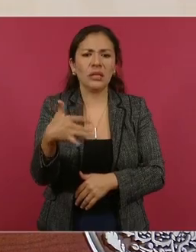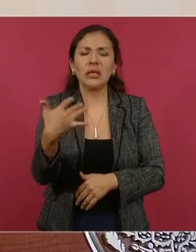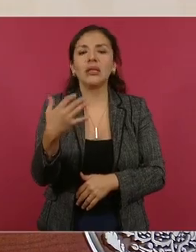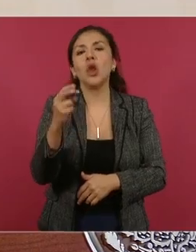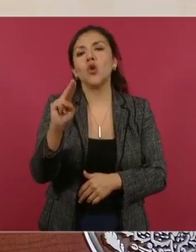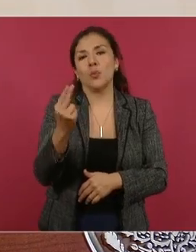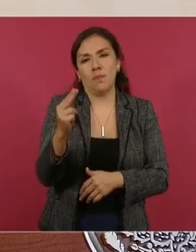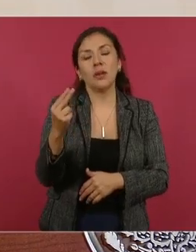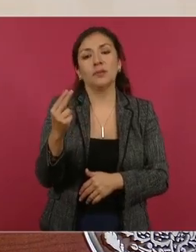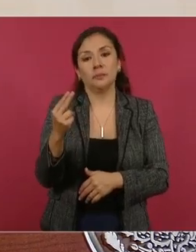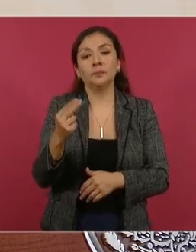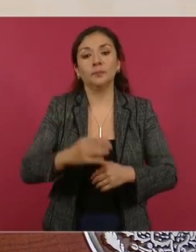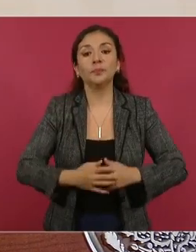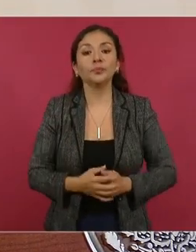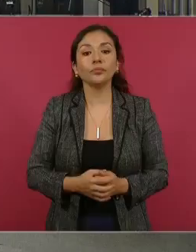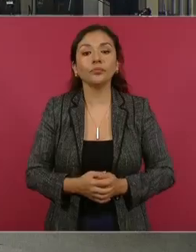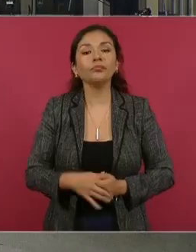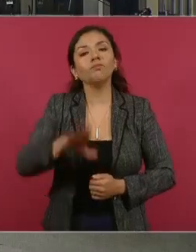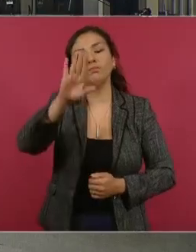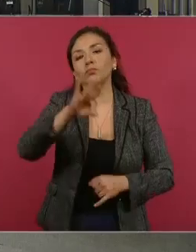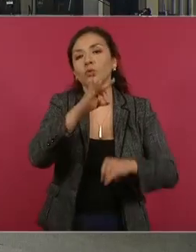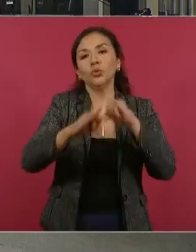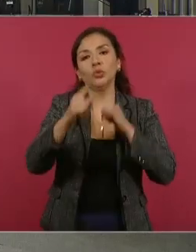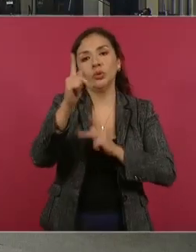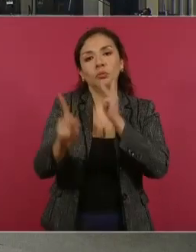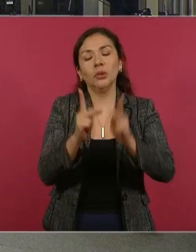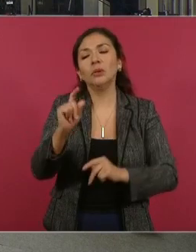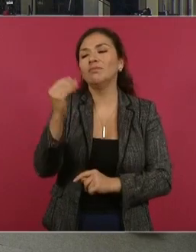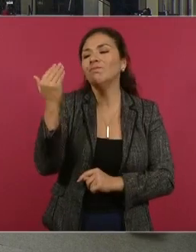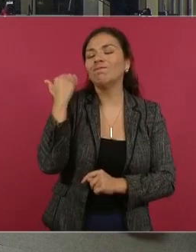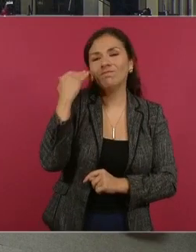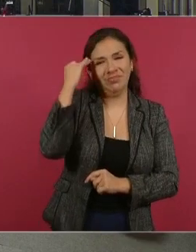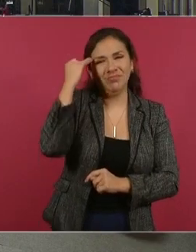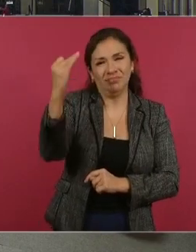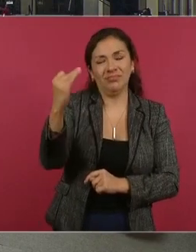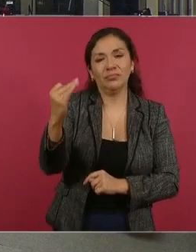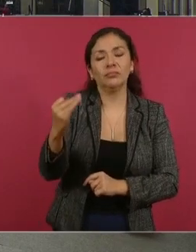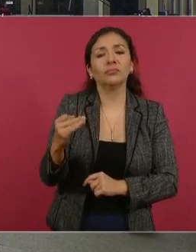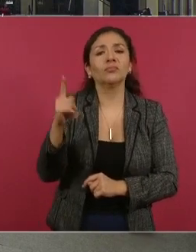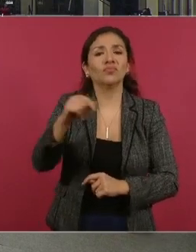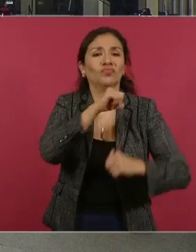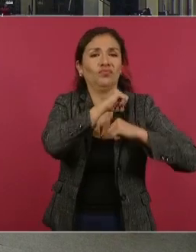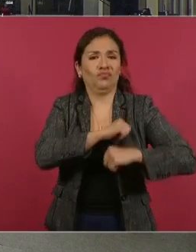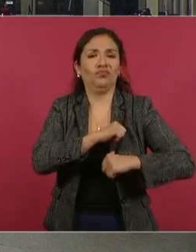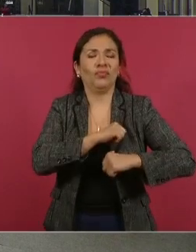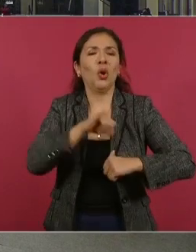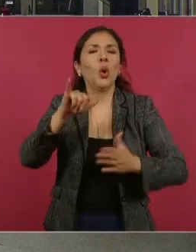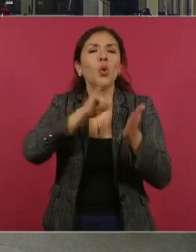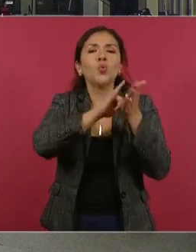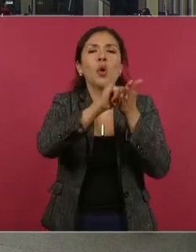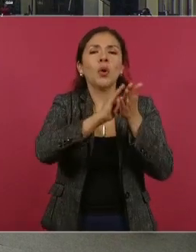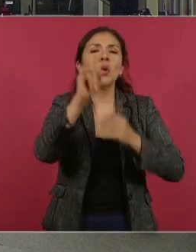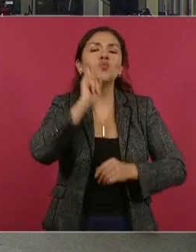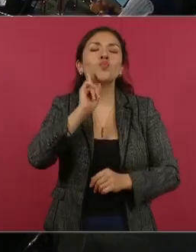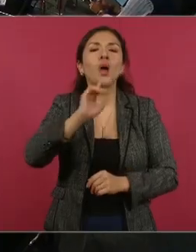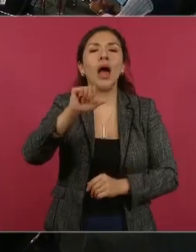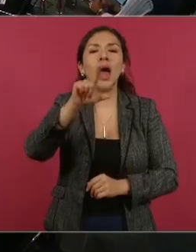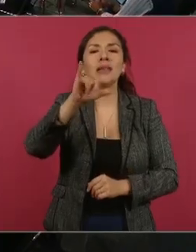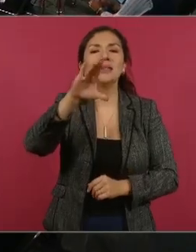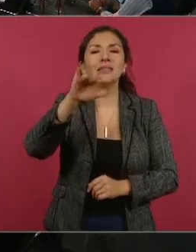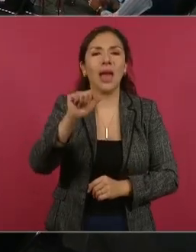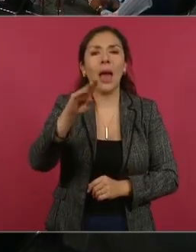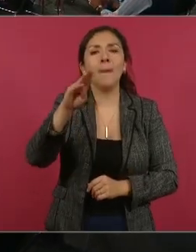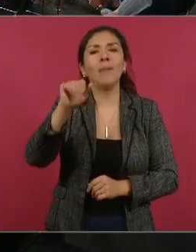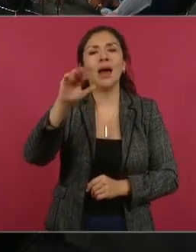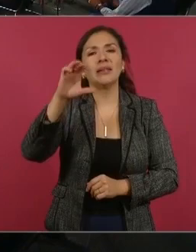de noviembre. Por último, presidente, hace un par de semanas la canciller Alicia Bárcena en Nueva York tuvo un encuentro con Klaus